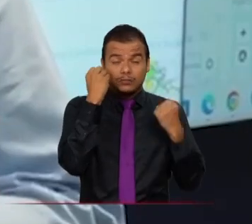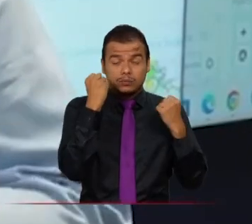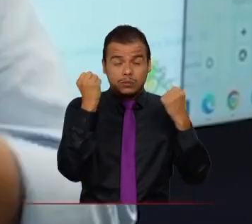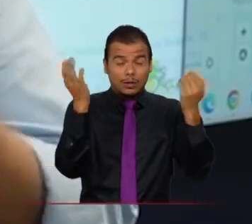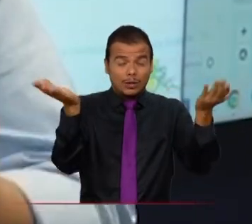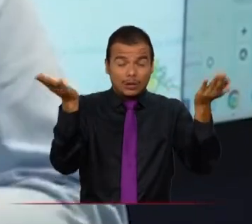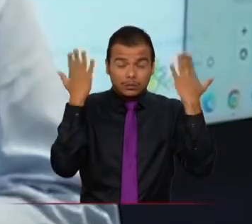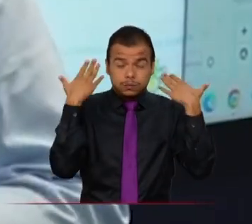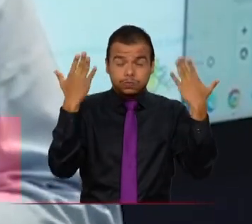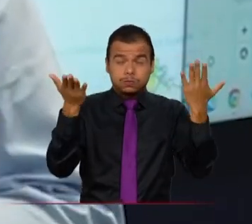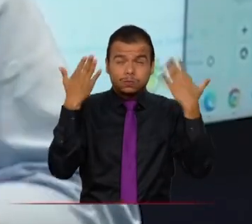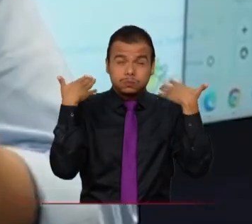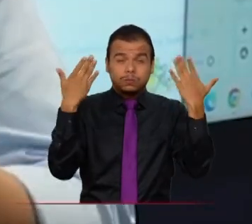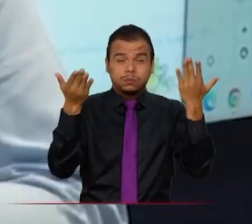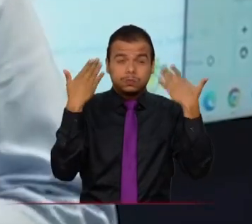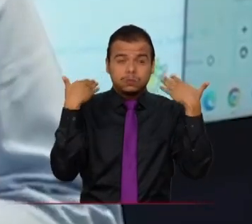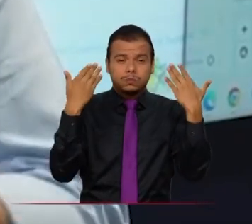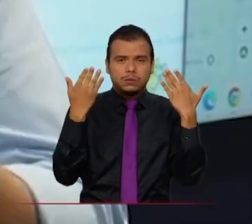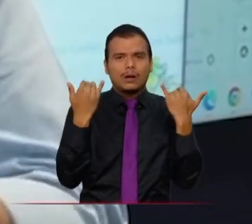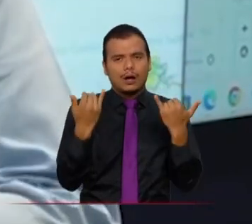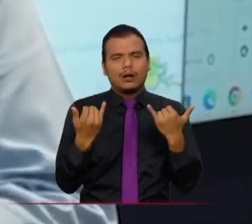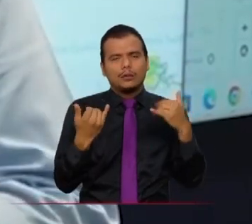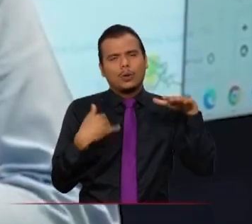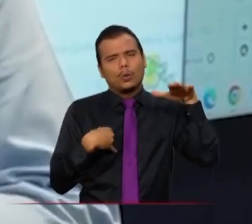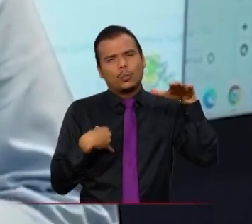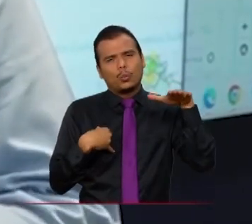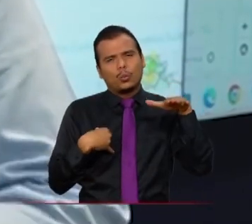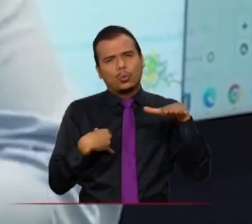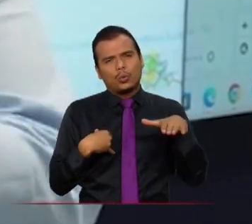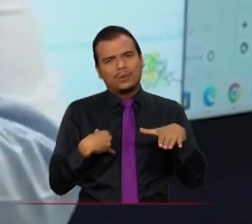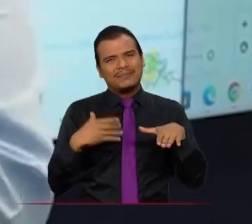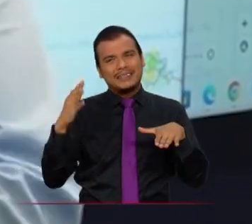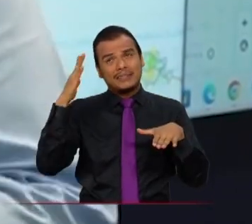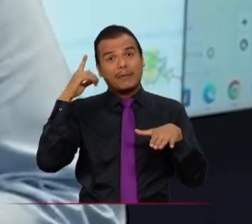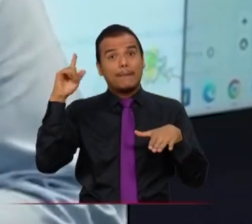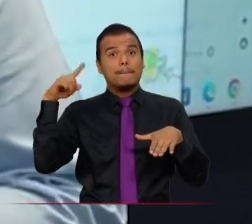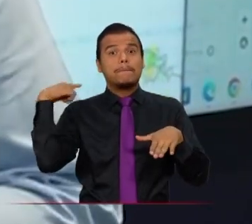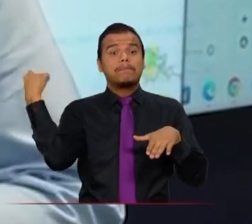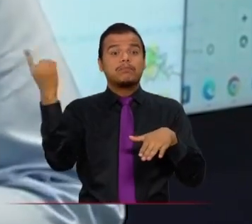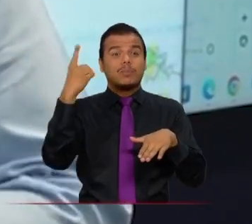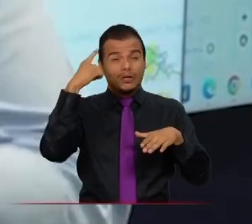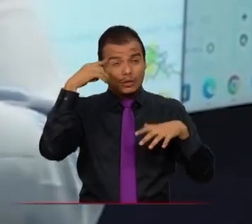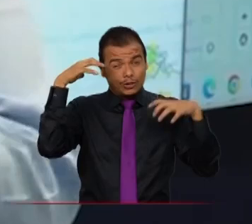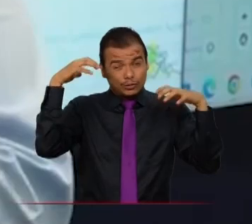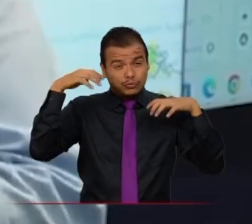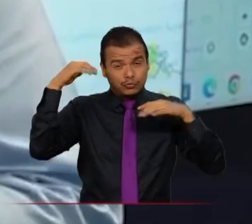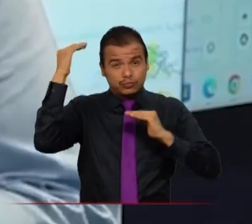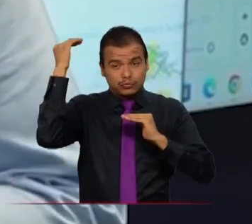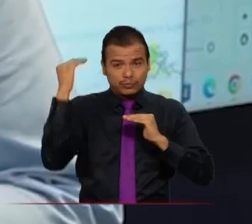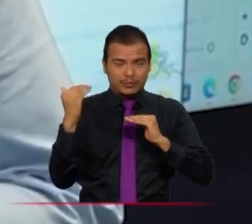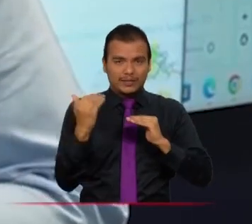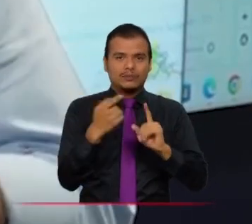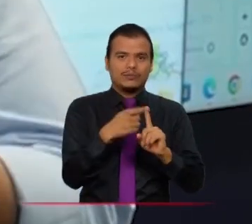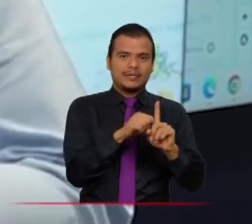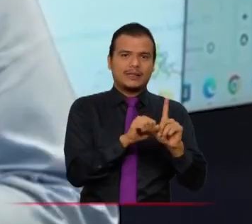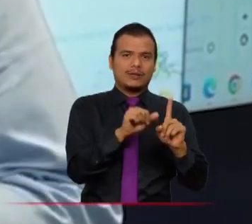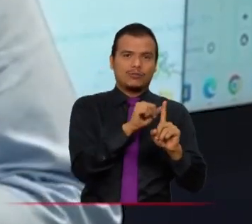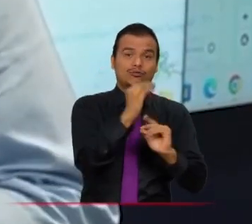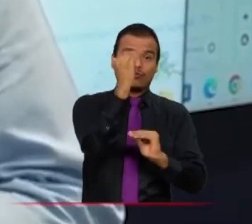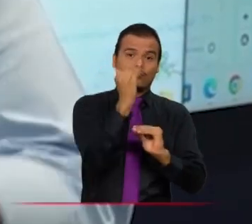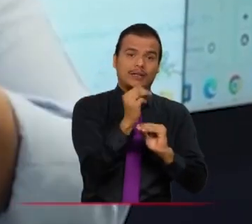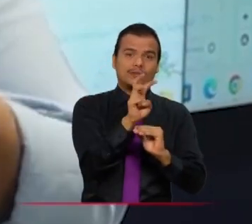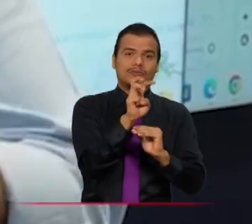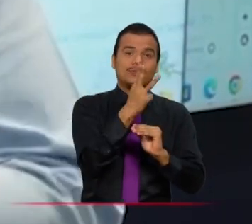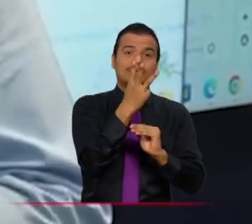estamos en una etapa de neutralidad por supuesto han disminuido nuestras lluvias en agosto en un 30% ahora en septiembre en un